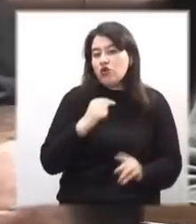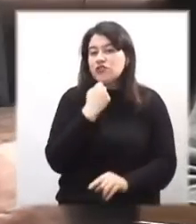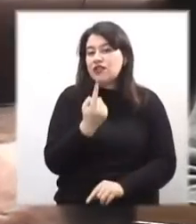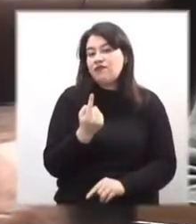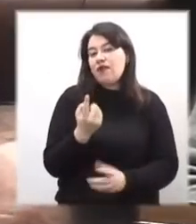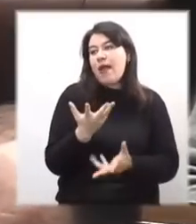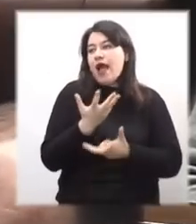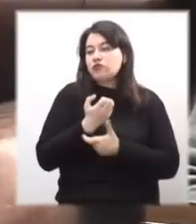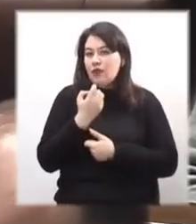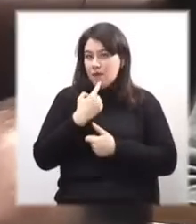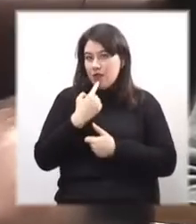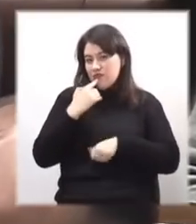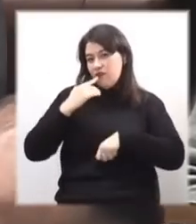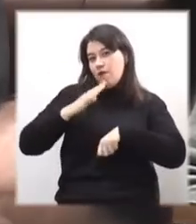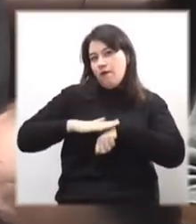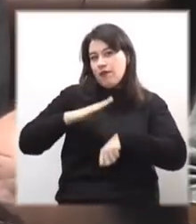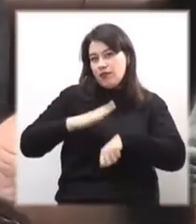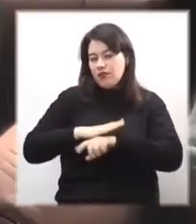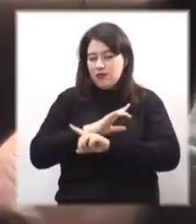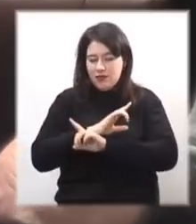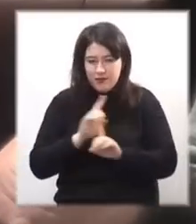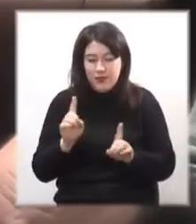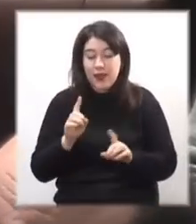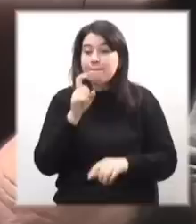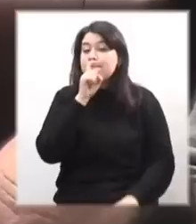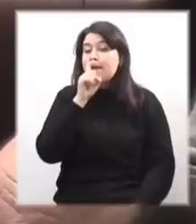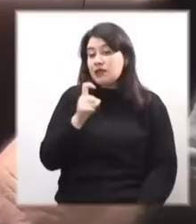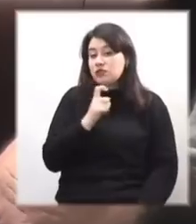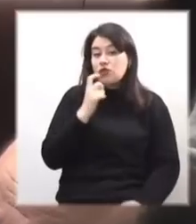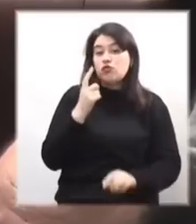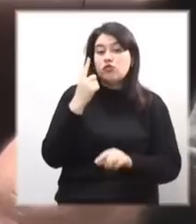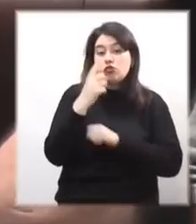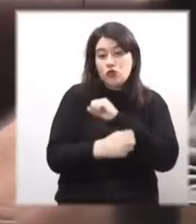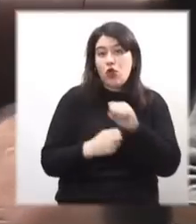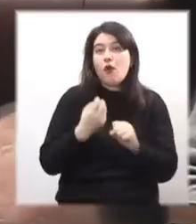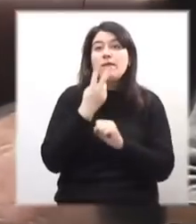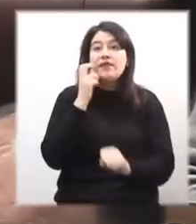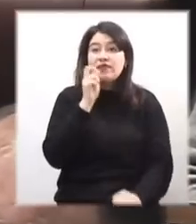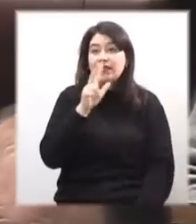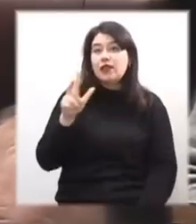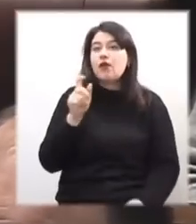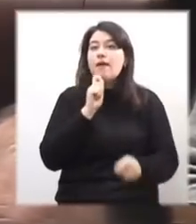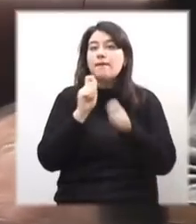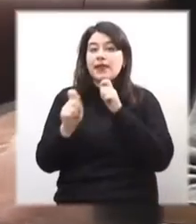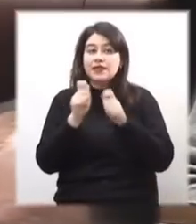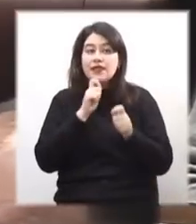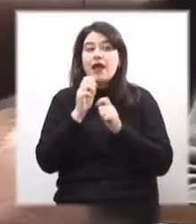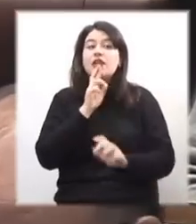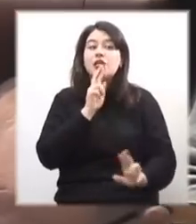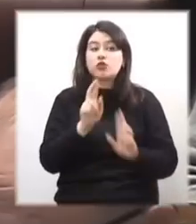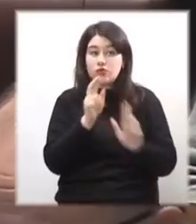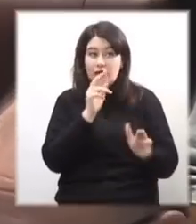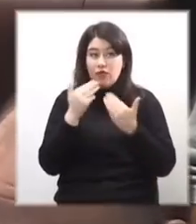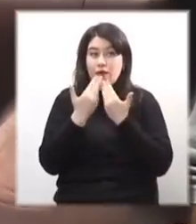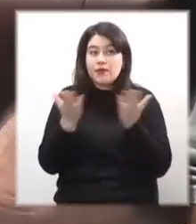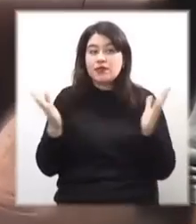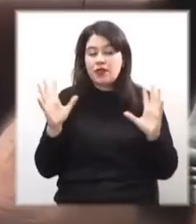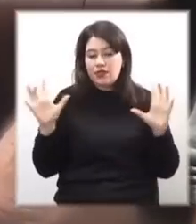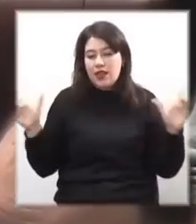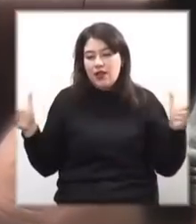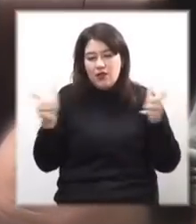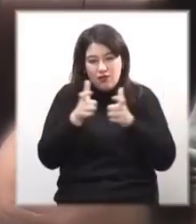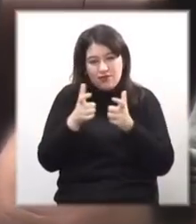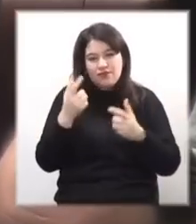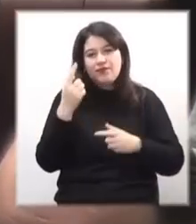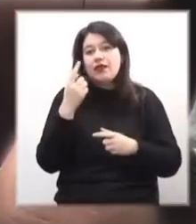cada momento. A mediados de marzo del 2023 se presentó en una conferencia de prensa el resultado inicial de la mesa